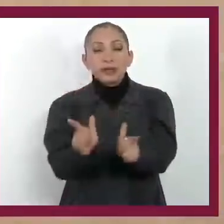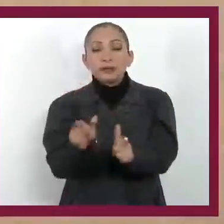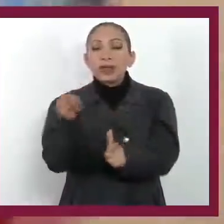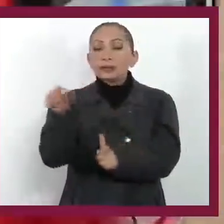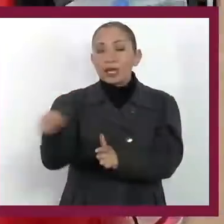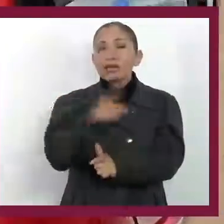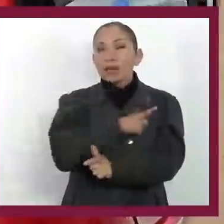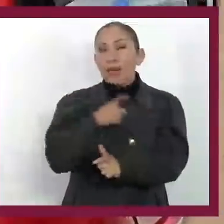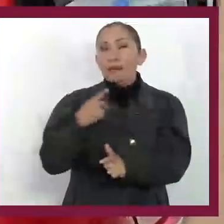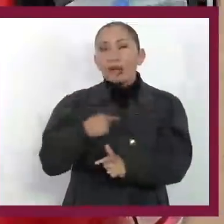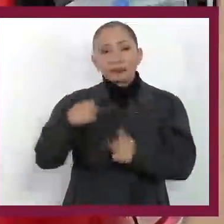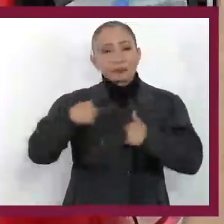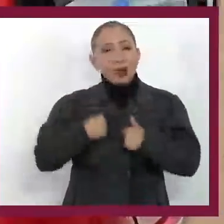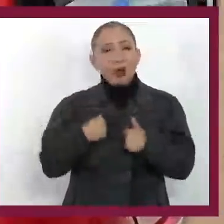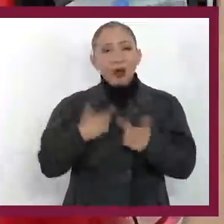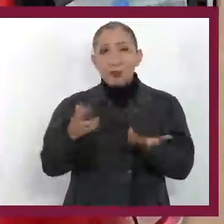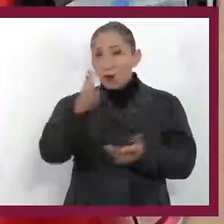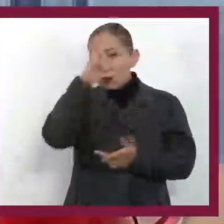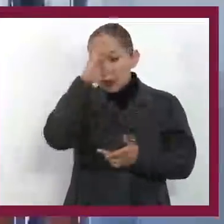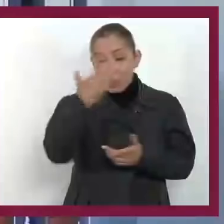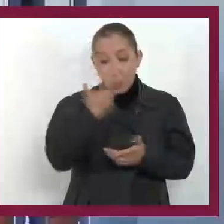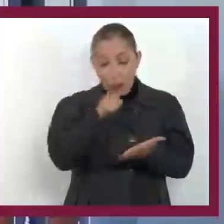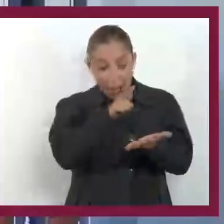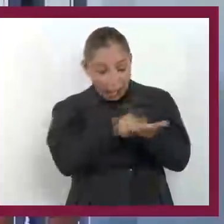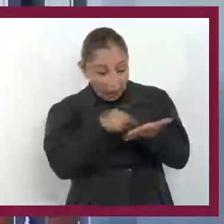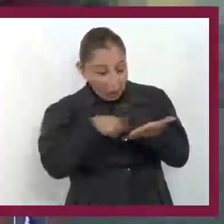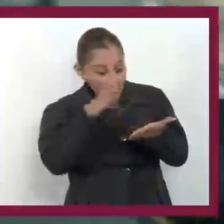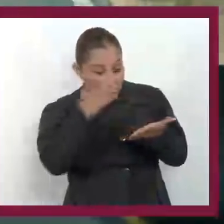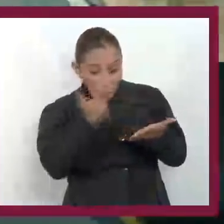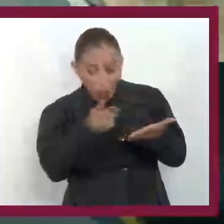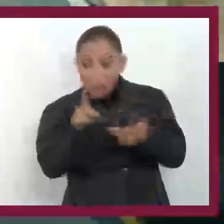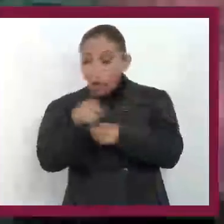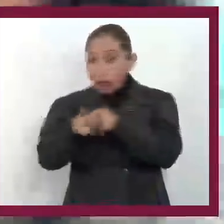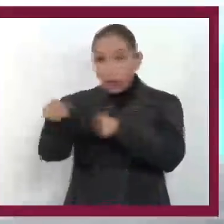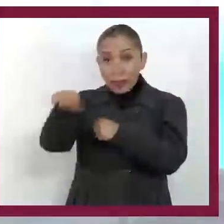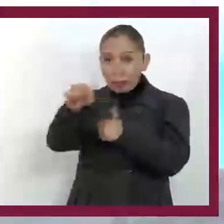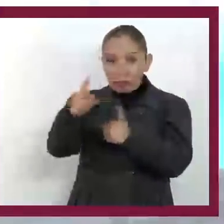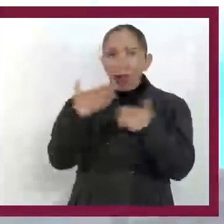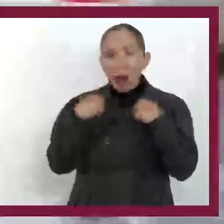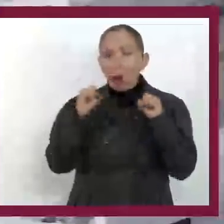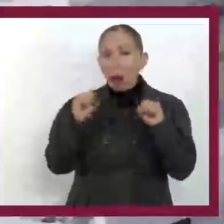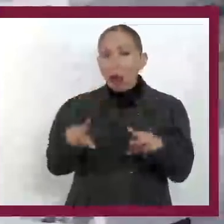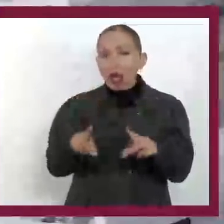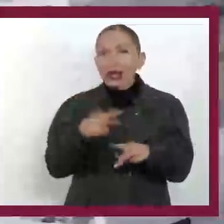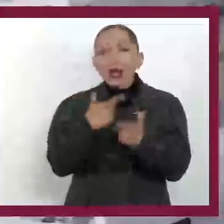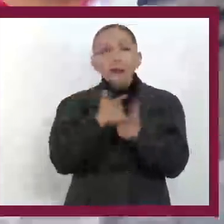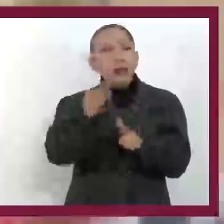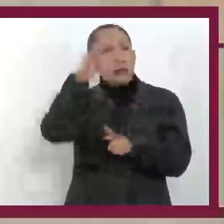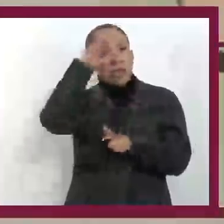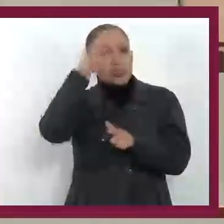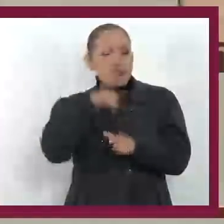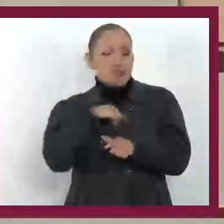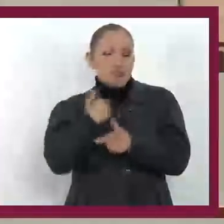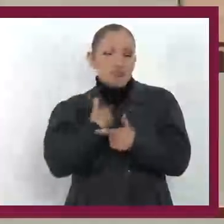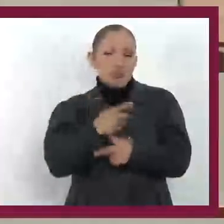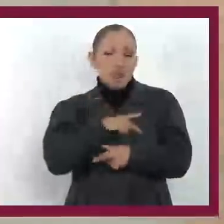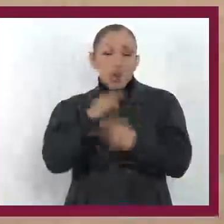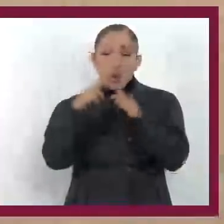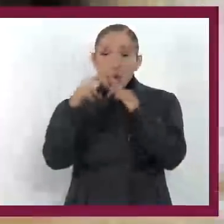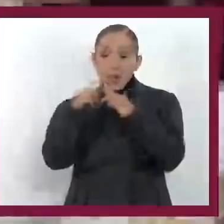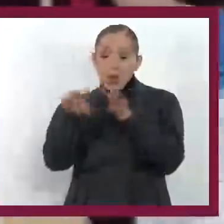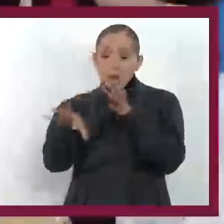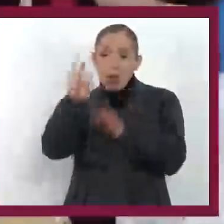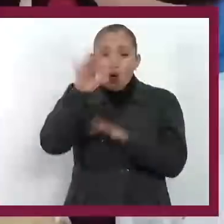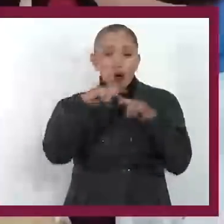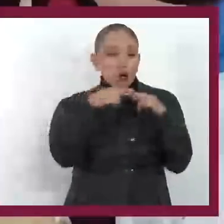que implica hacer lo que no está prohibido por las leyes y que no daña a los demás, como la libertad de pensamiento, de religión y